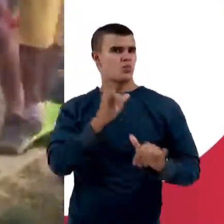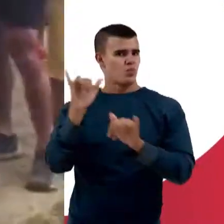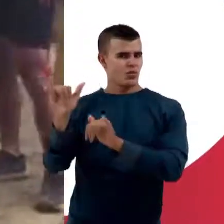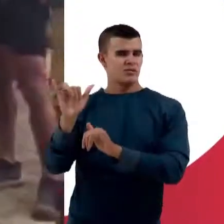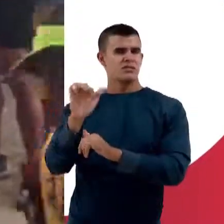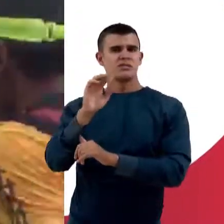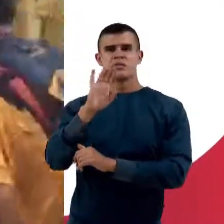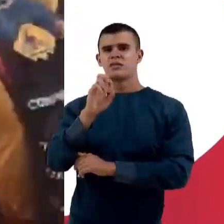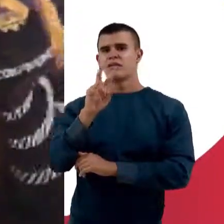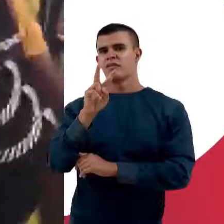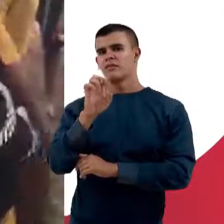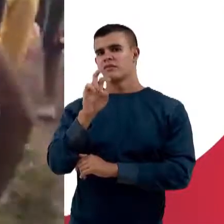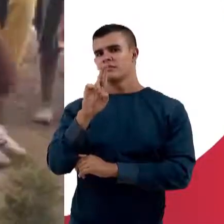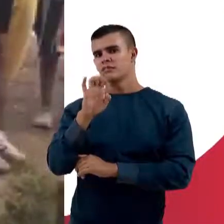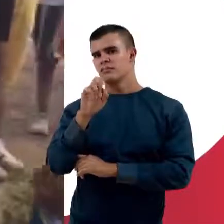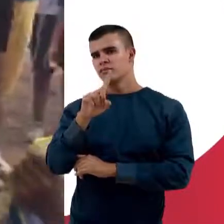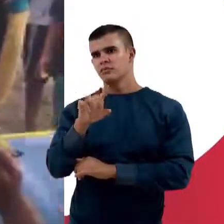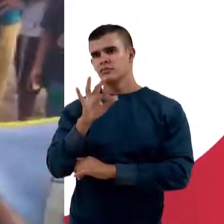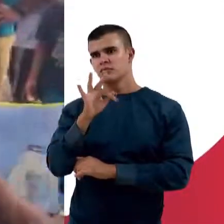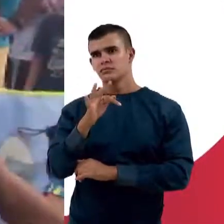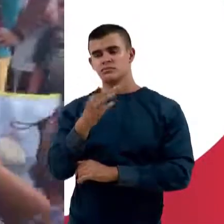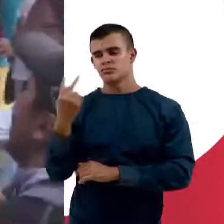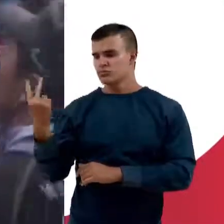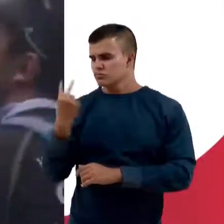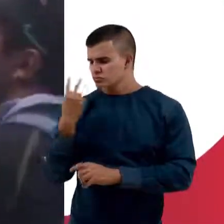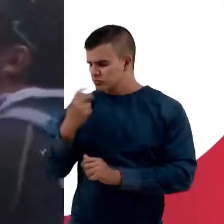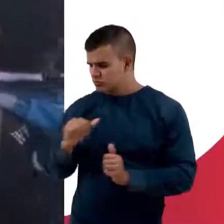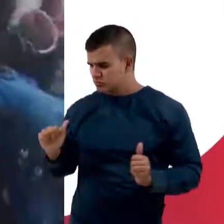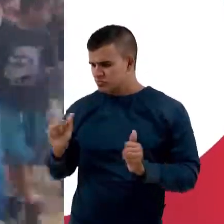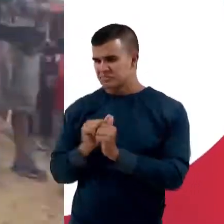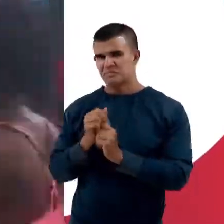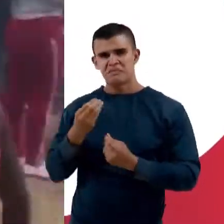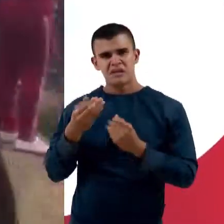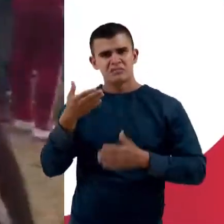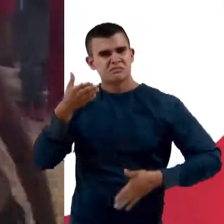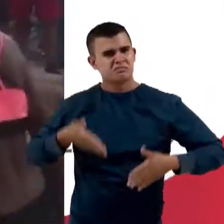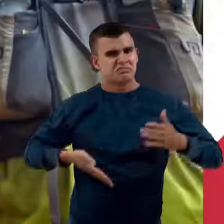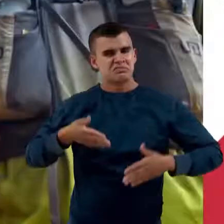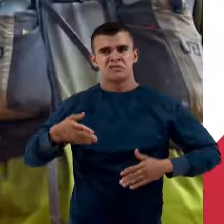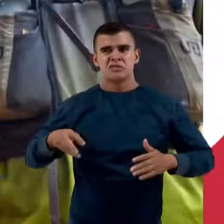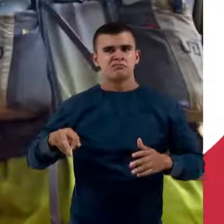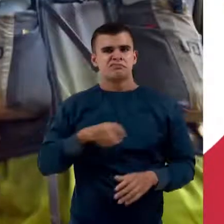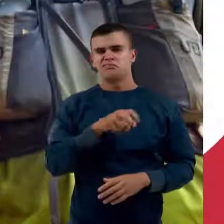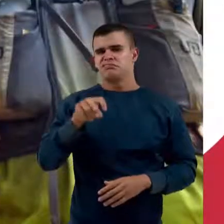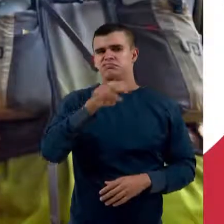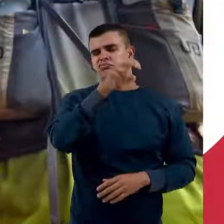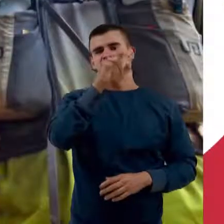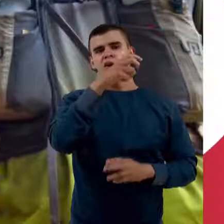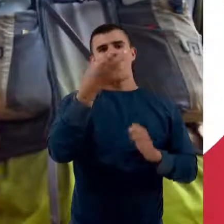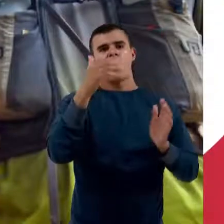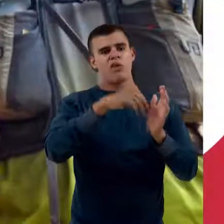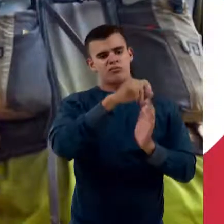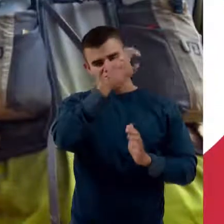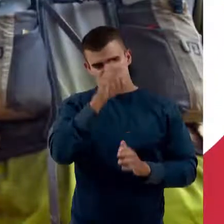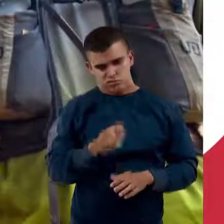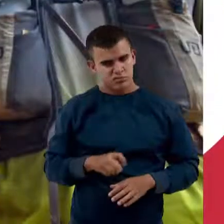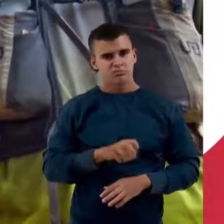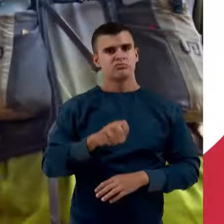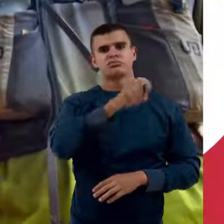más satisfactorio fue que logramos hacer las 22 subidas y sin ninguna lesión. Porque es un ícono,